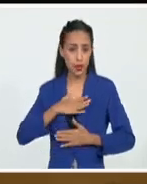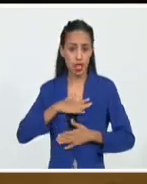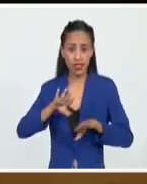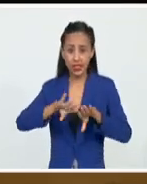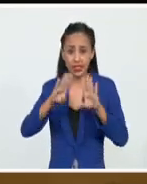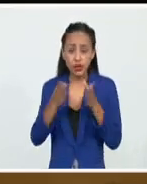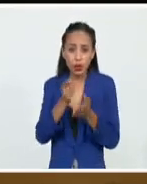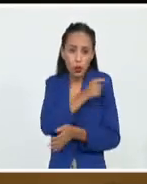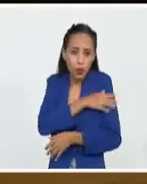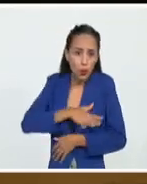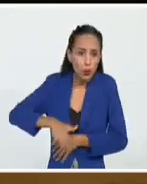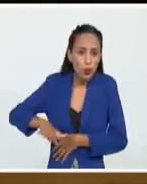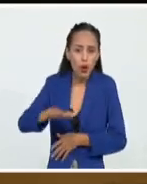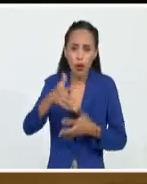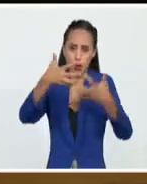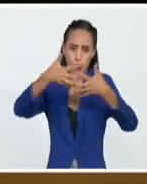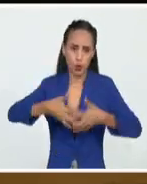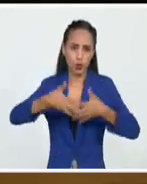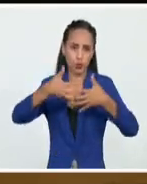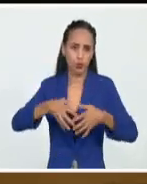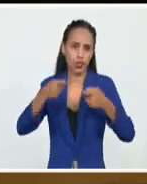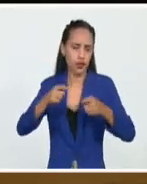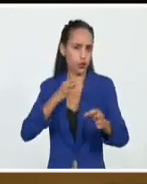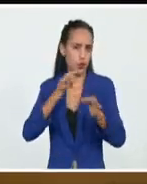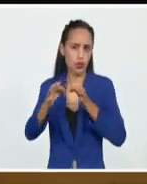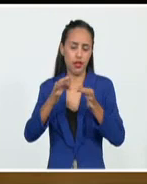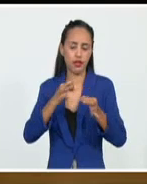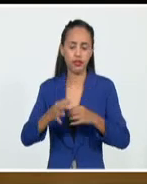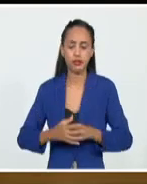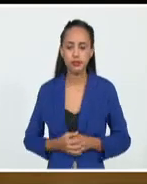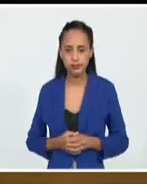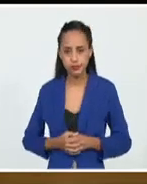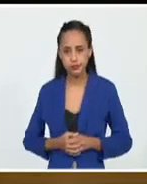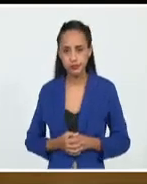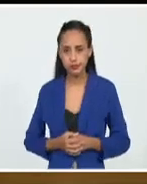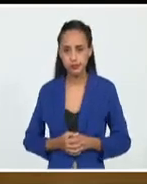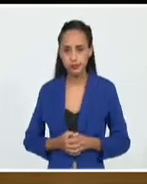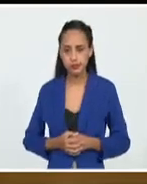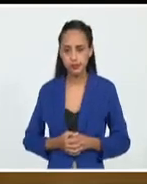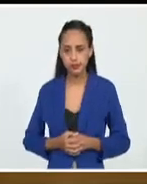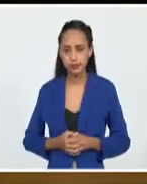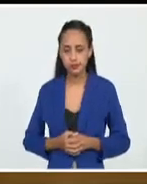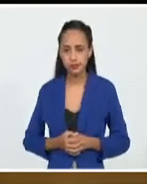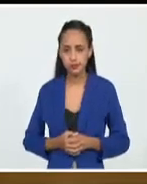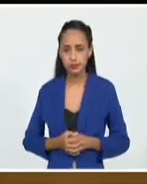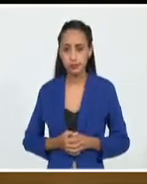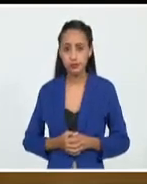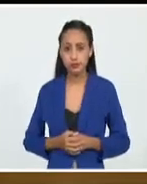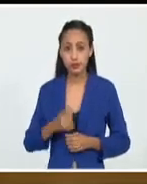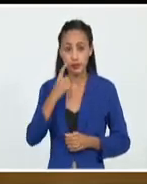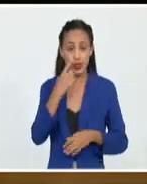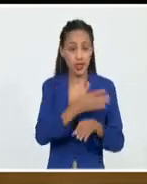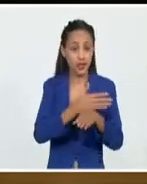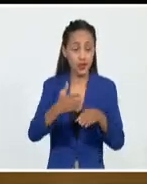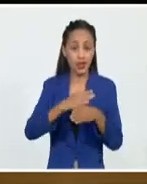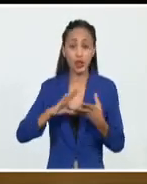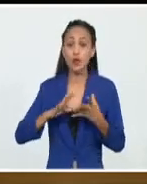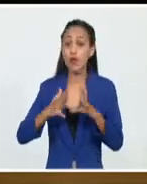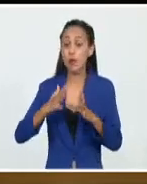los medios fundamentales de producción, reconocer y diversificar las diferentes formas de propiedad y